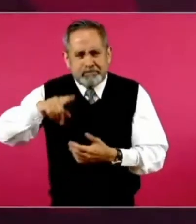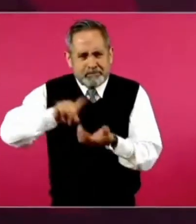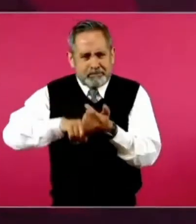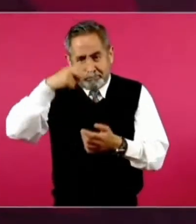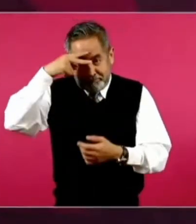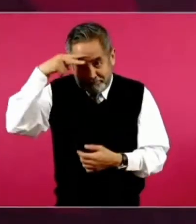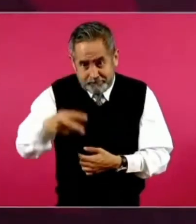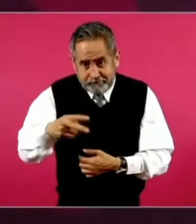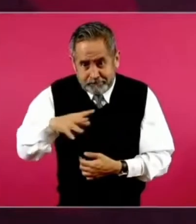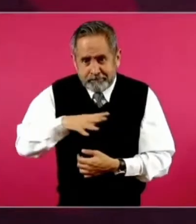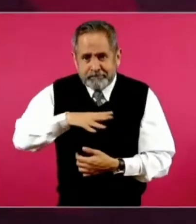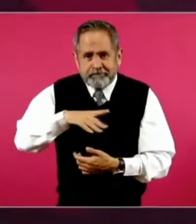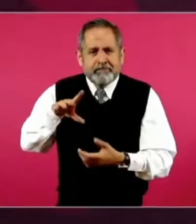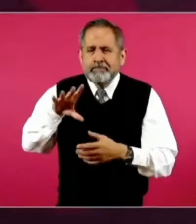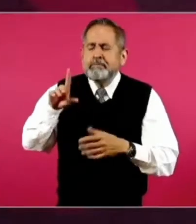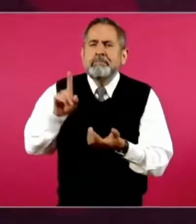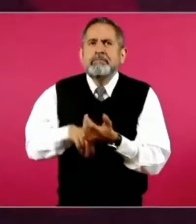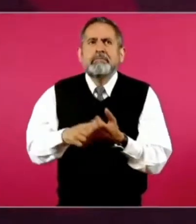hay